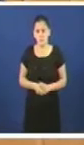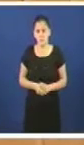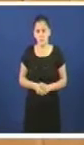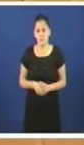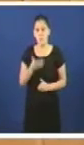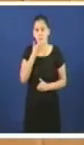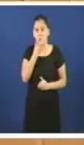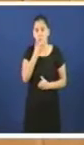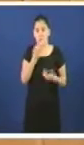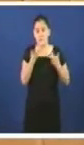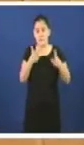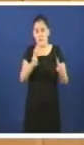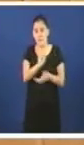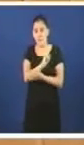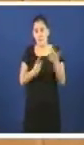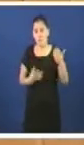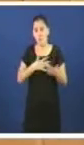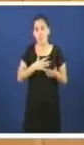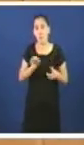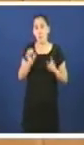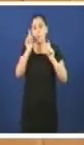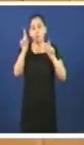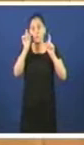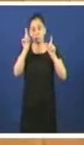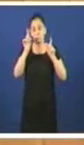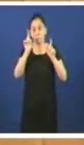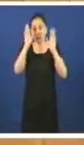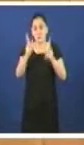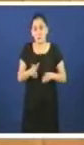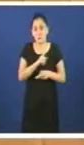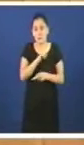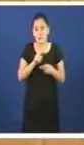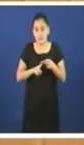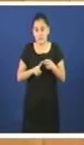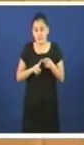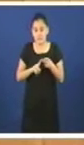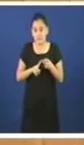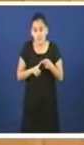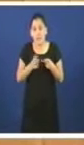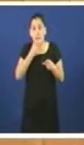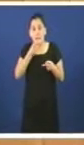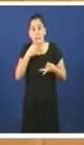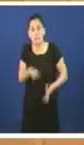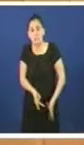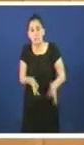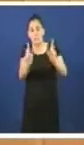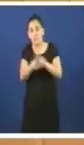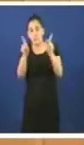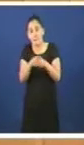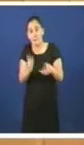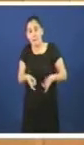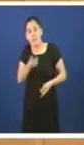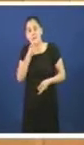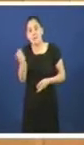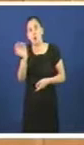secciones bilingües si se puedan dar aulas de matemáticas o mathematics en inglés en inglés o en español en gallego